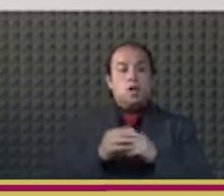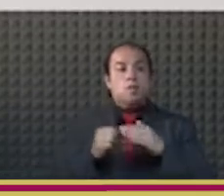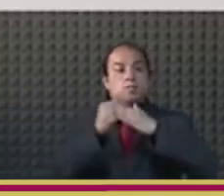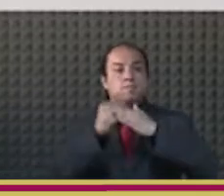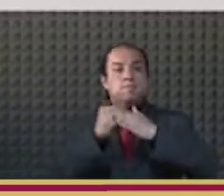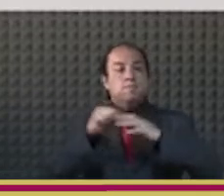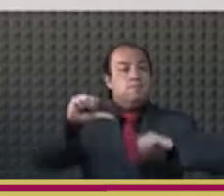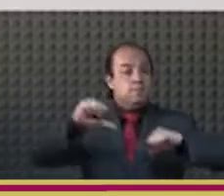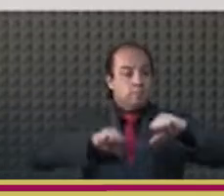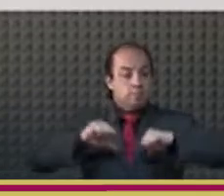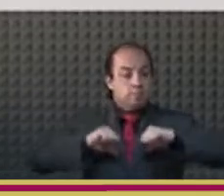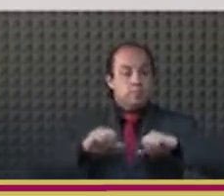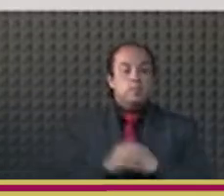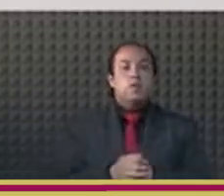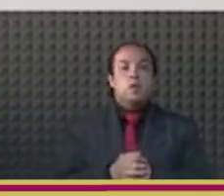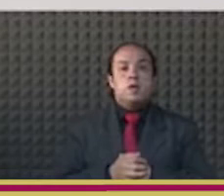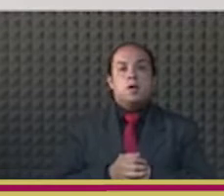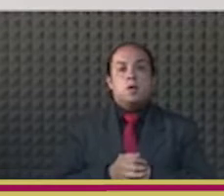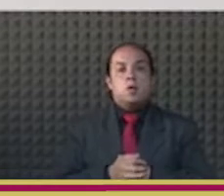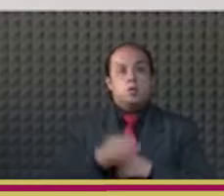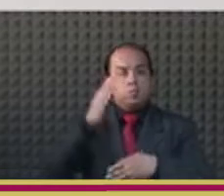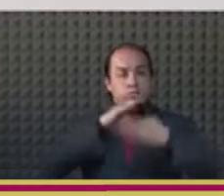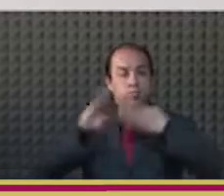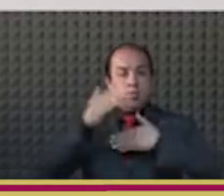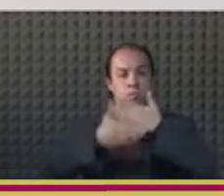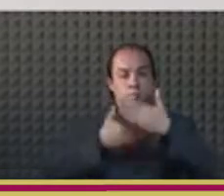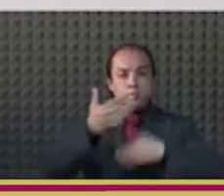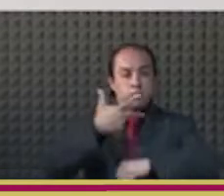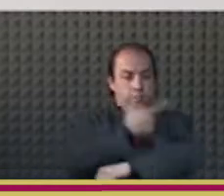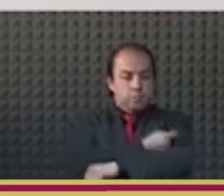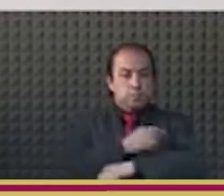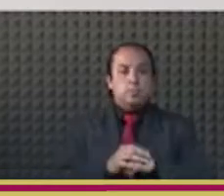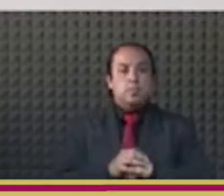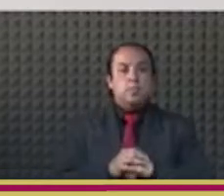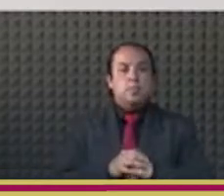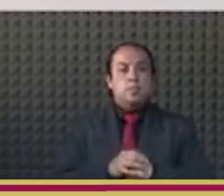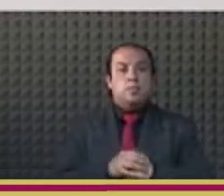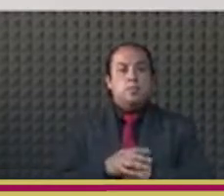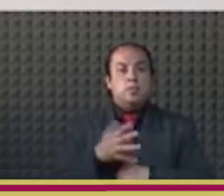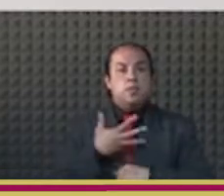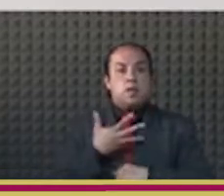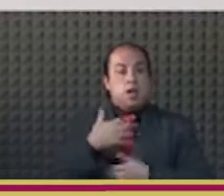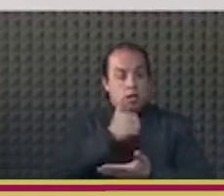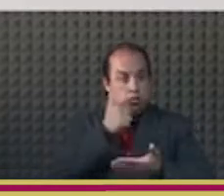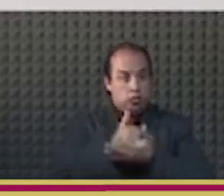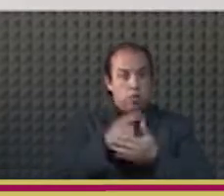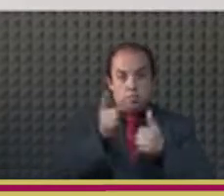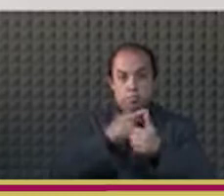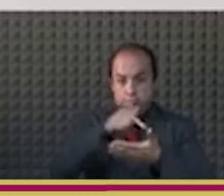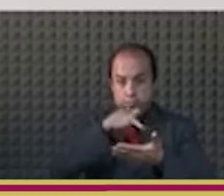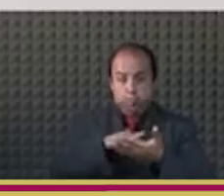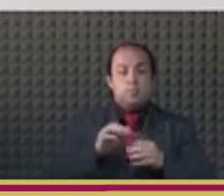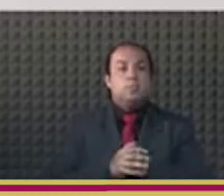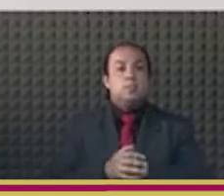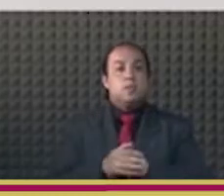esta dinámica con un ambicioso y exitoso proceso de vacunación que ha puesto a la vanguardia a nuestra ciudad y que